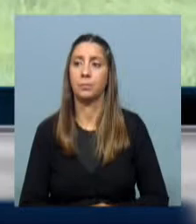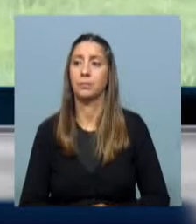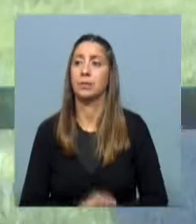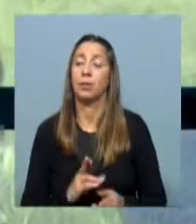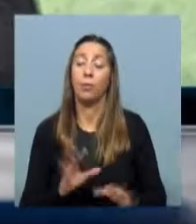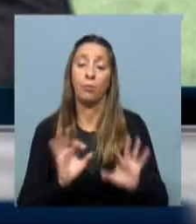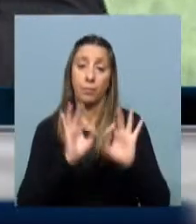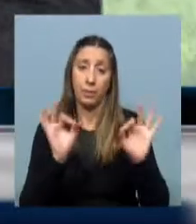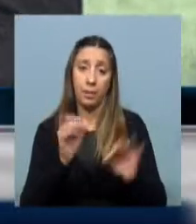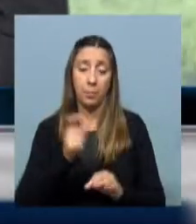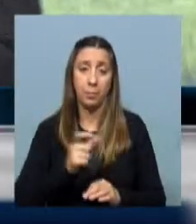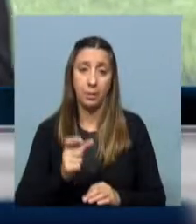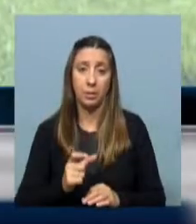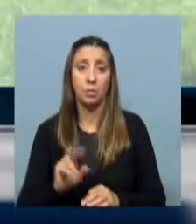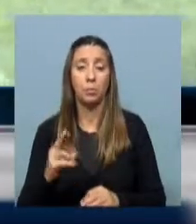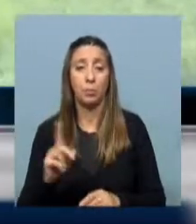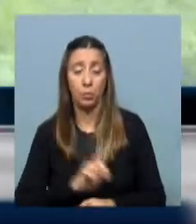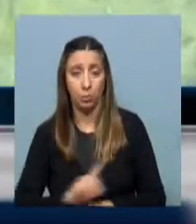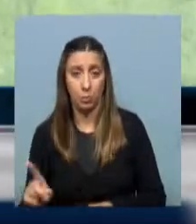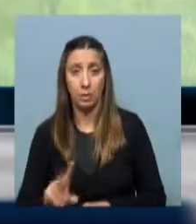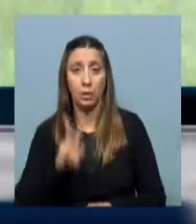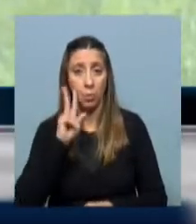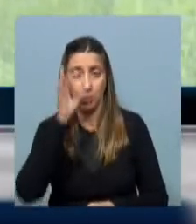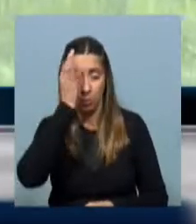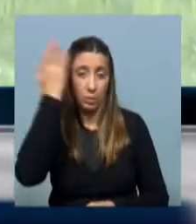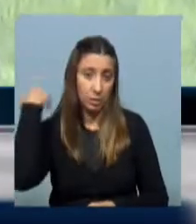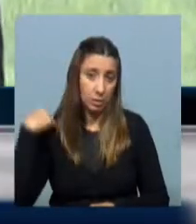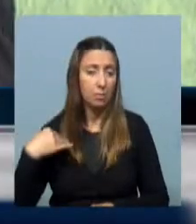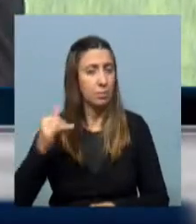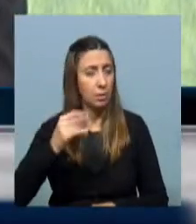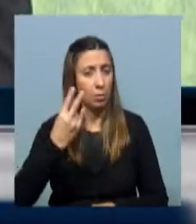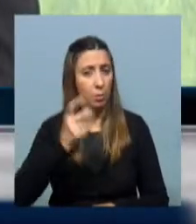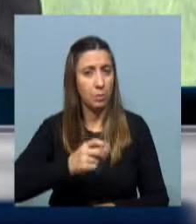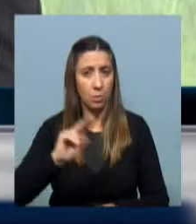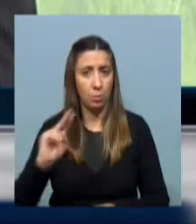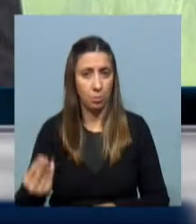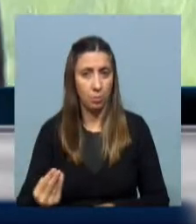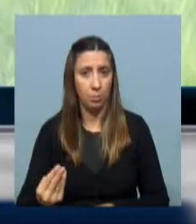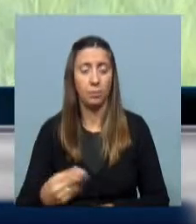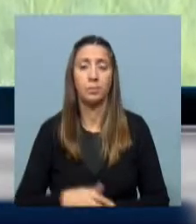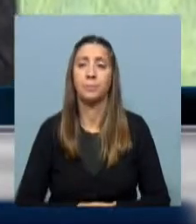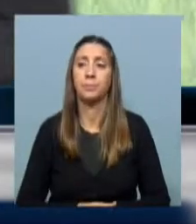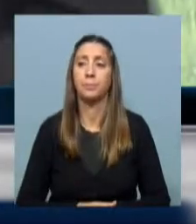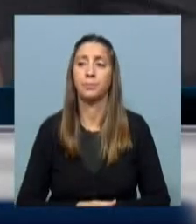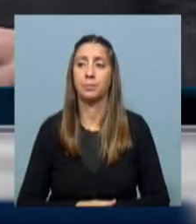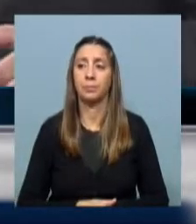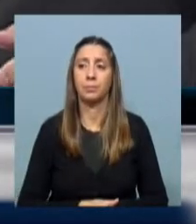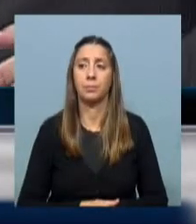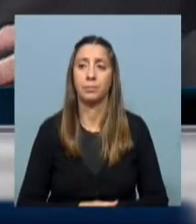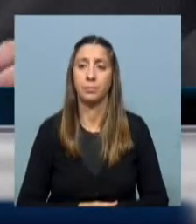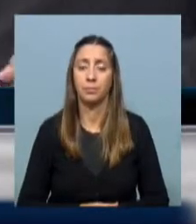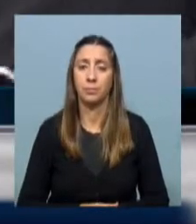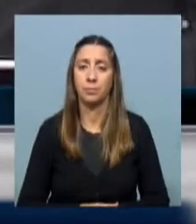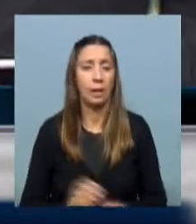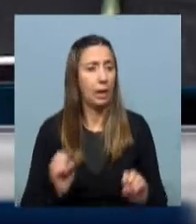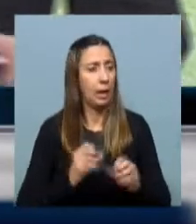por suerte, felizmente no hay que lamentar ninguna pérdida humana. En el 2012 tengo entendido que sí hubo dos muertos en la costa de los Comechingones. Sí, fue